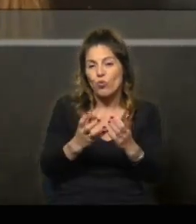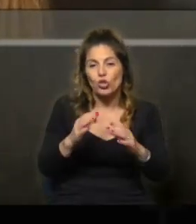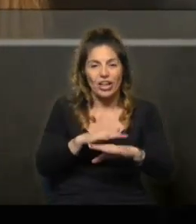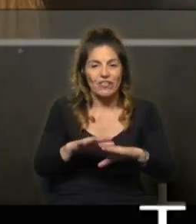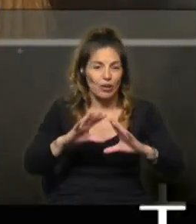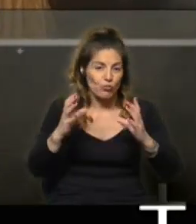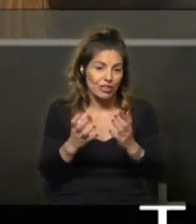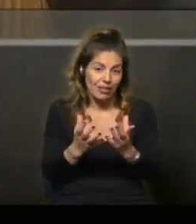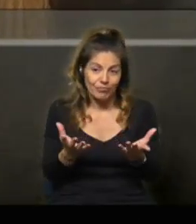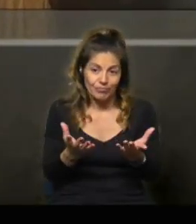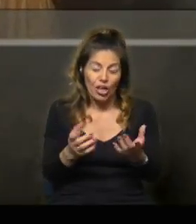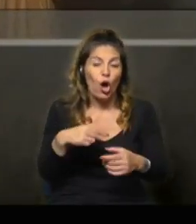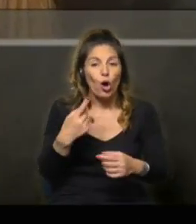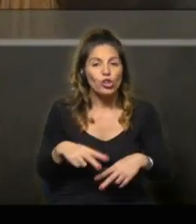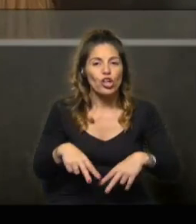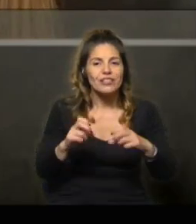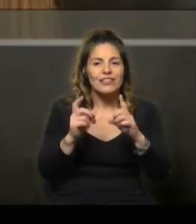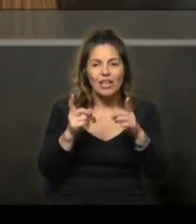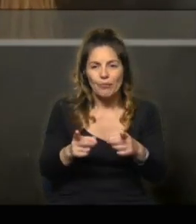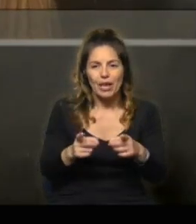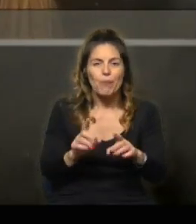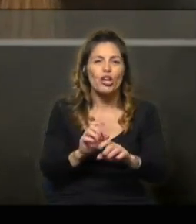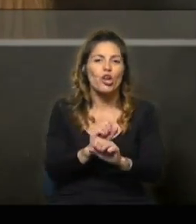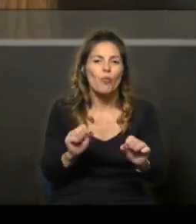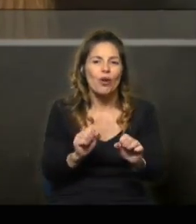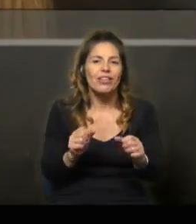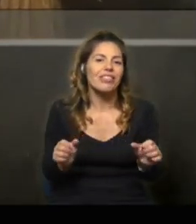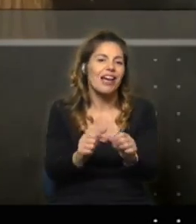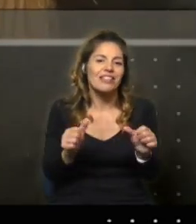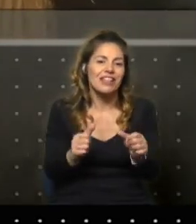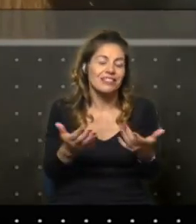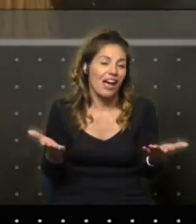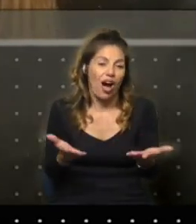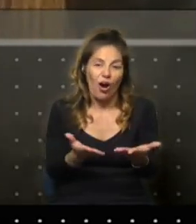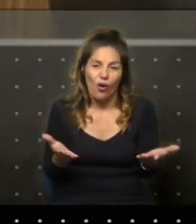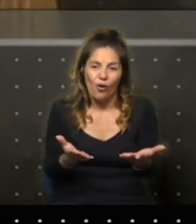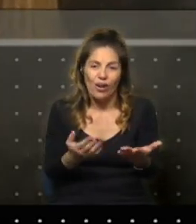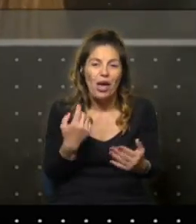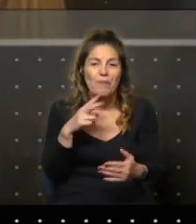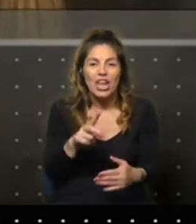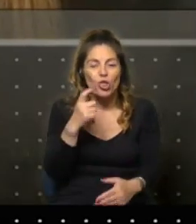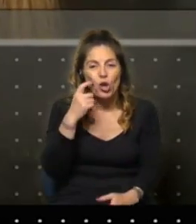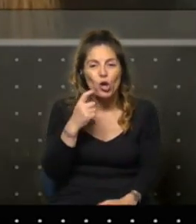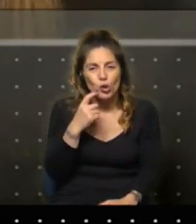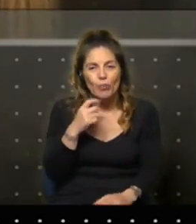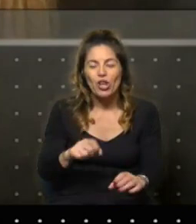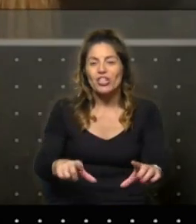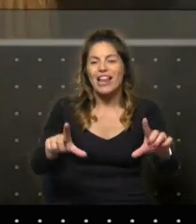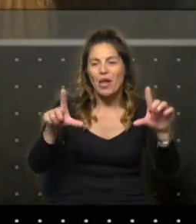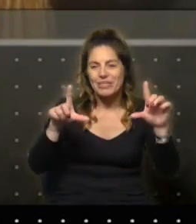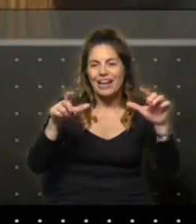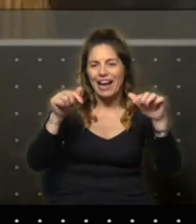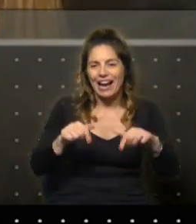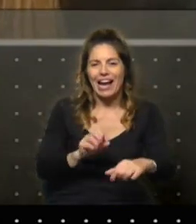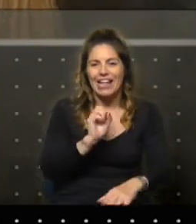mundial bueno otro de los análisis también porque no pueden dejar de hacerse a esta hora mirando los números de la pizarra aquí